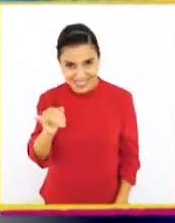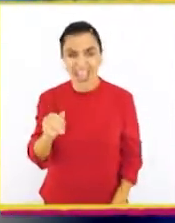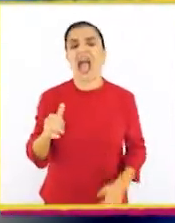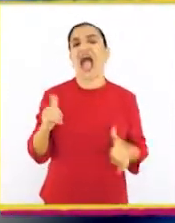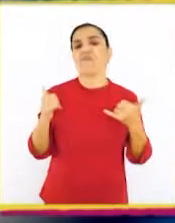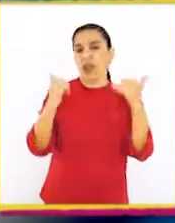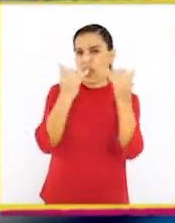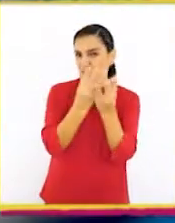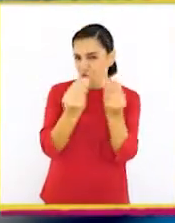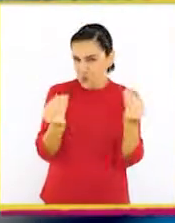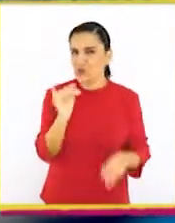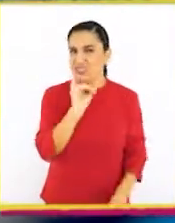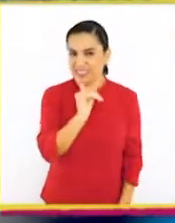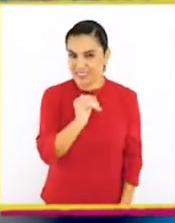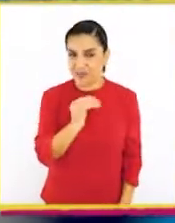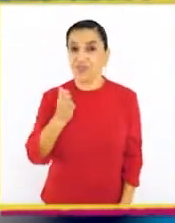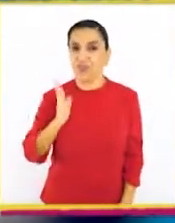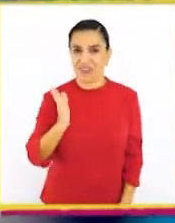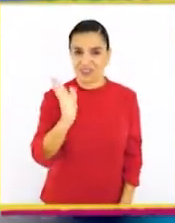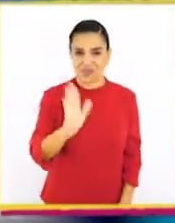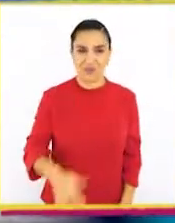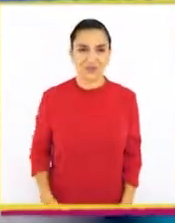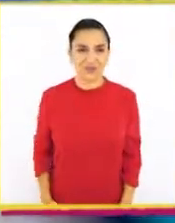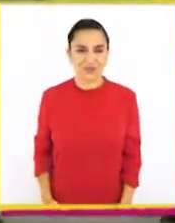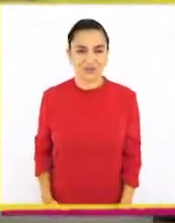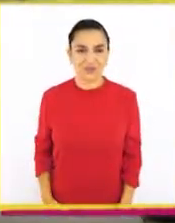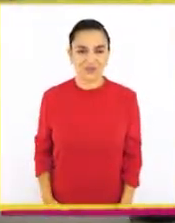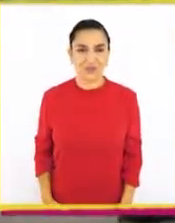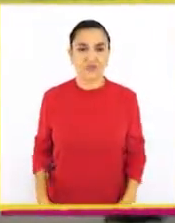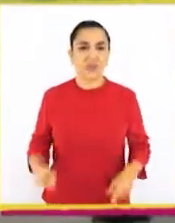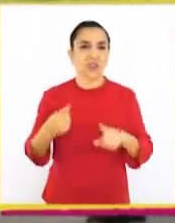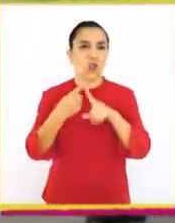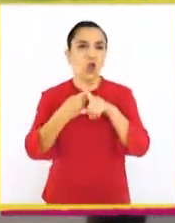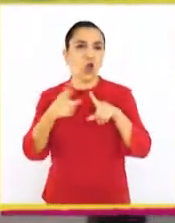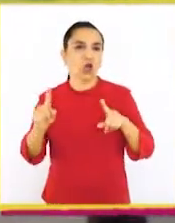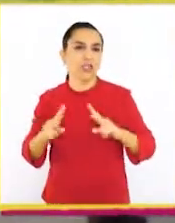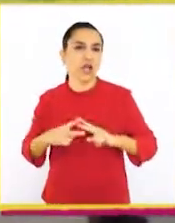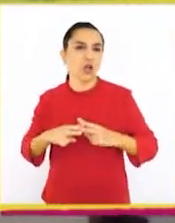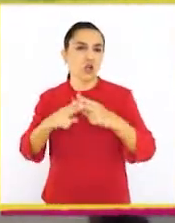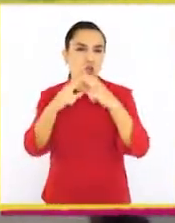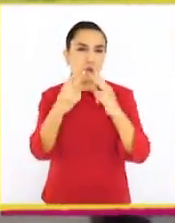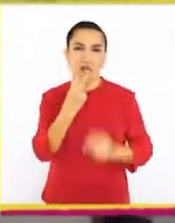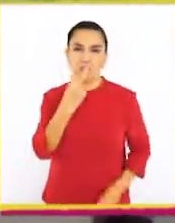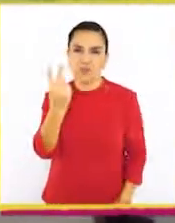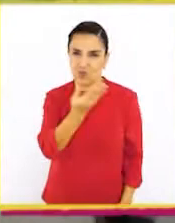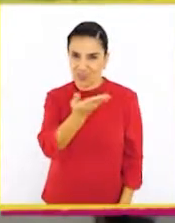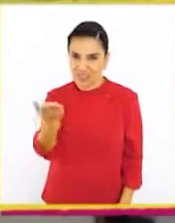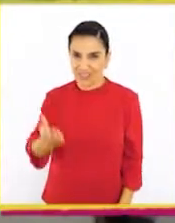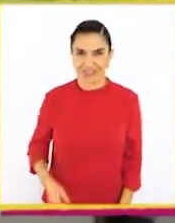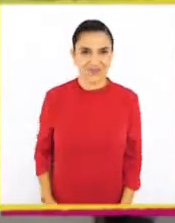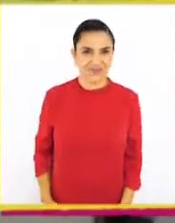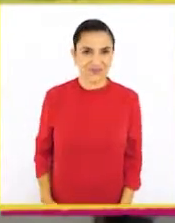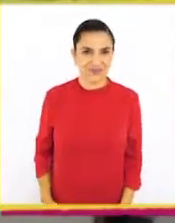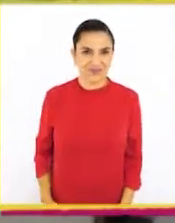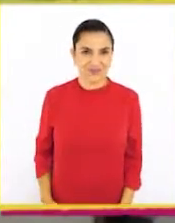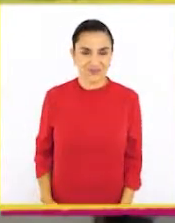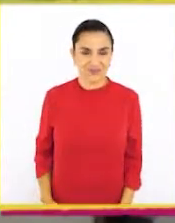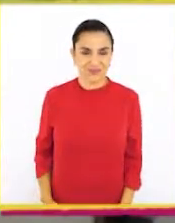Me alegro que sean muchos. Sigamos. ¿Qué otro tipo de construcción han visto?